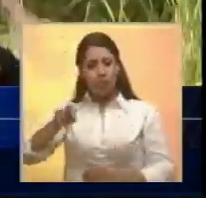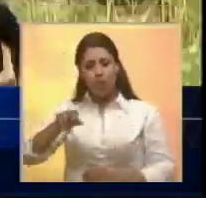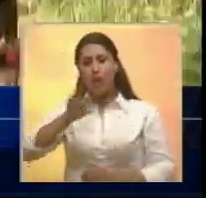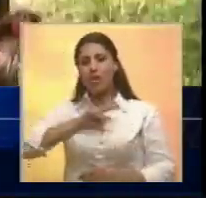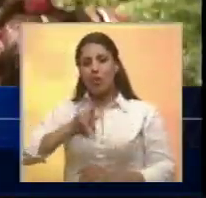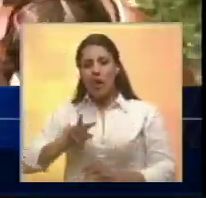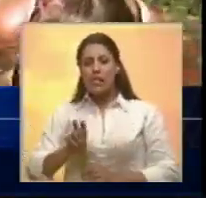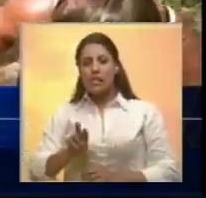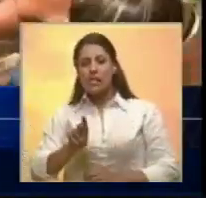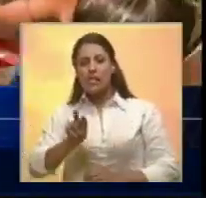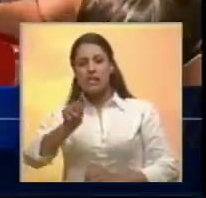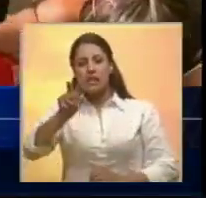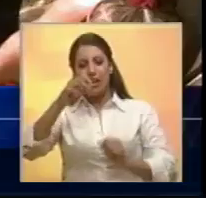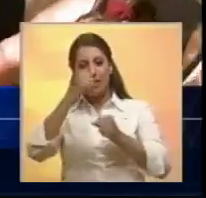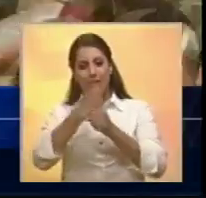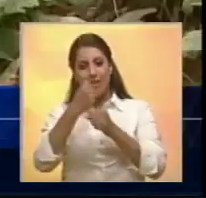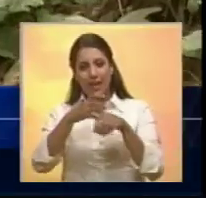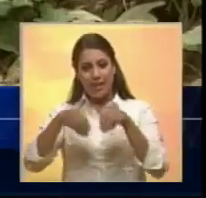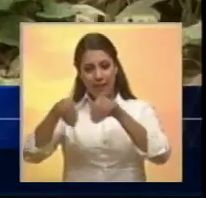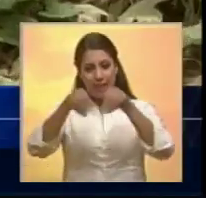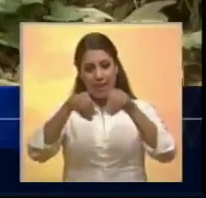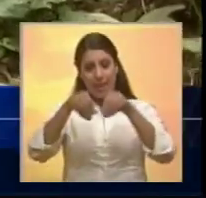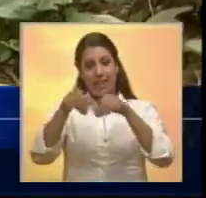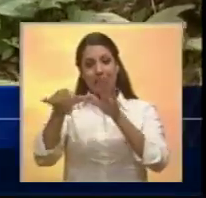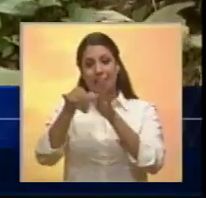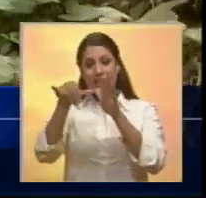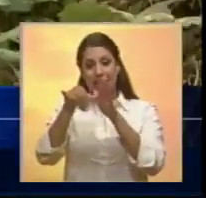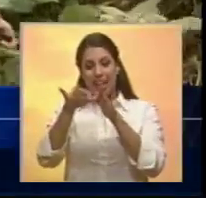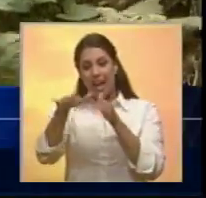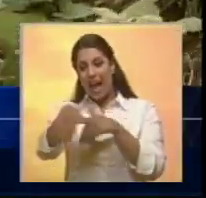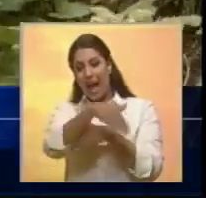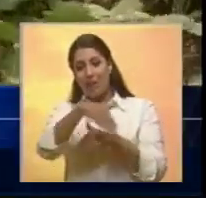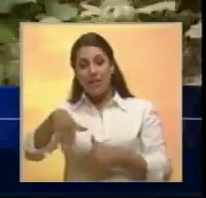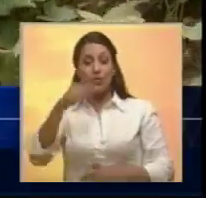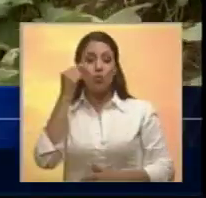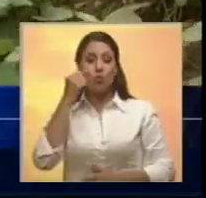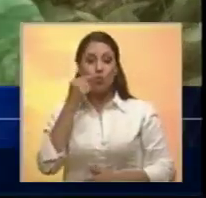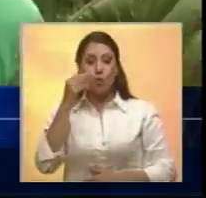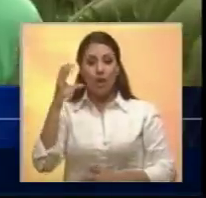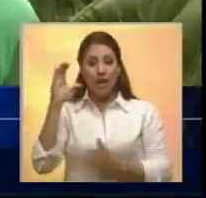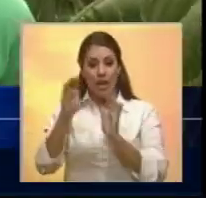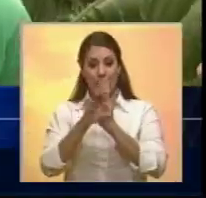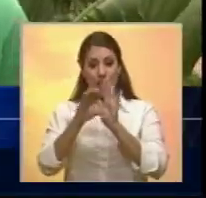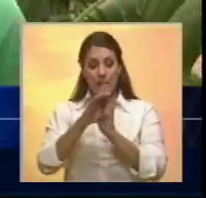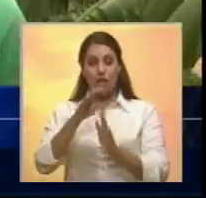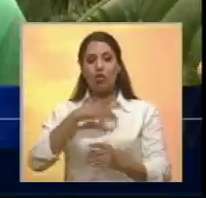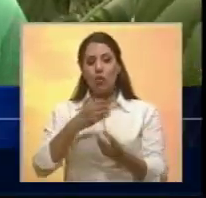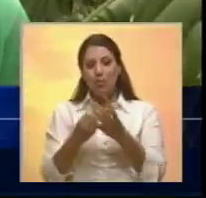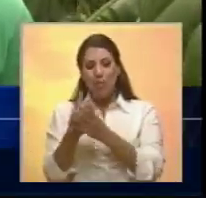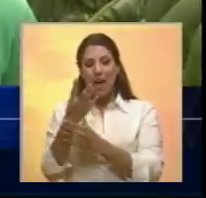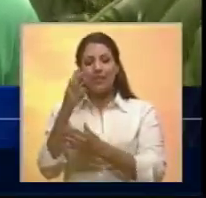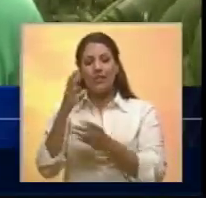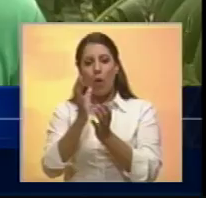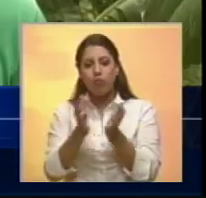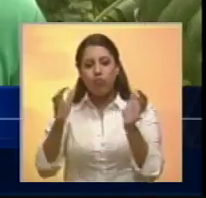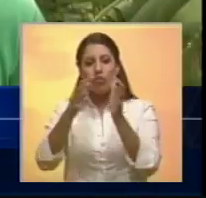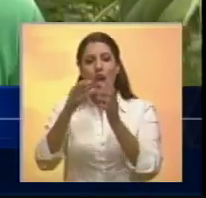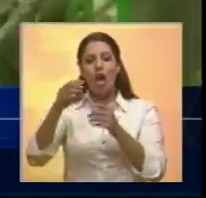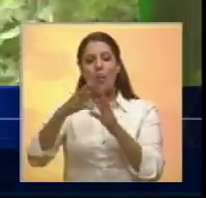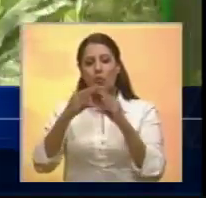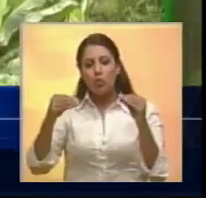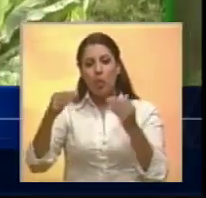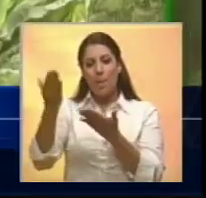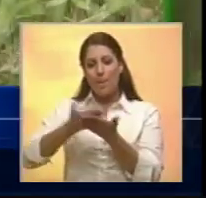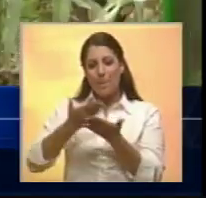montaña para poner a producir la tierra, muy cerca de la avenida Sucre en Catia. Rubro de hortalizas como la uyama, yuca,